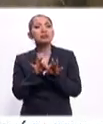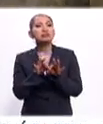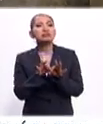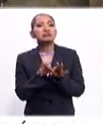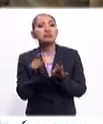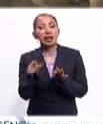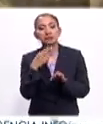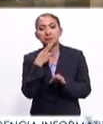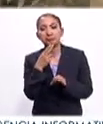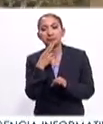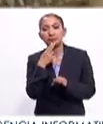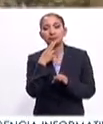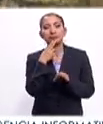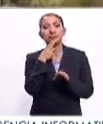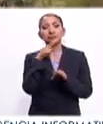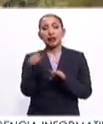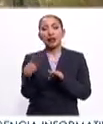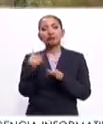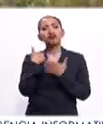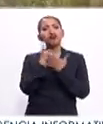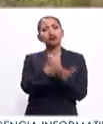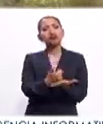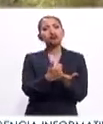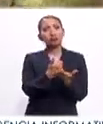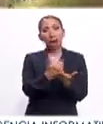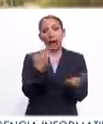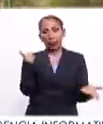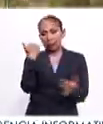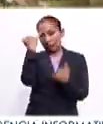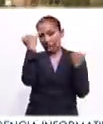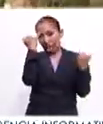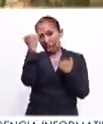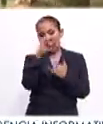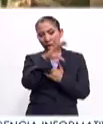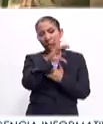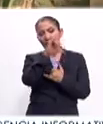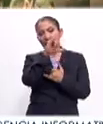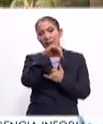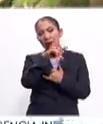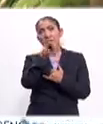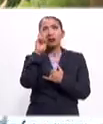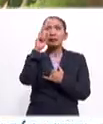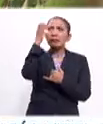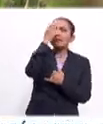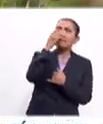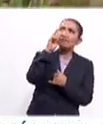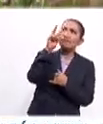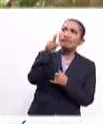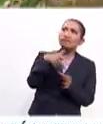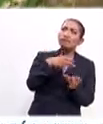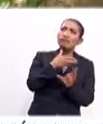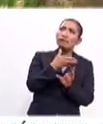importantes que manejan y que les han permitido, antes de que se inventara la climatología, hacer agricultura